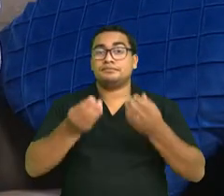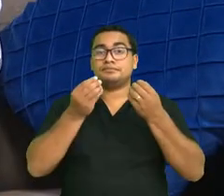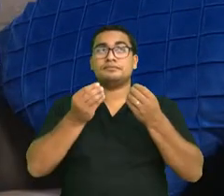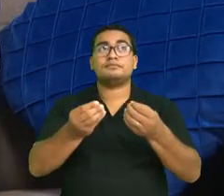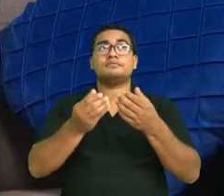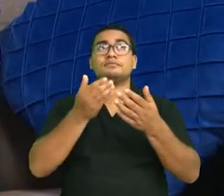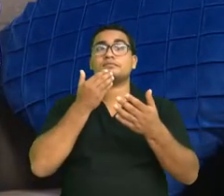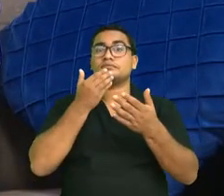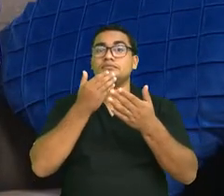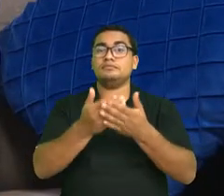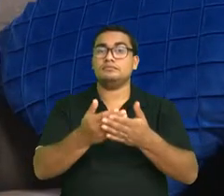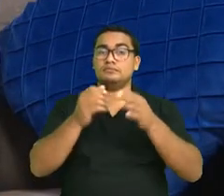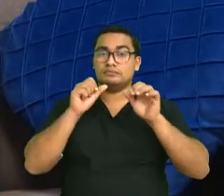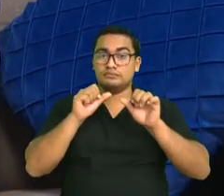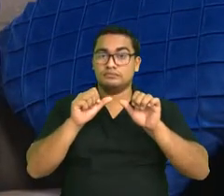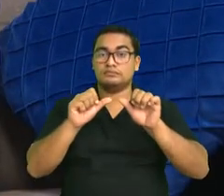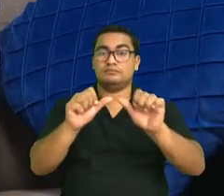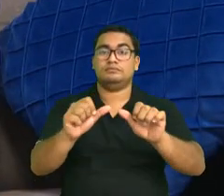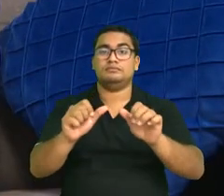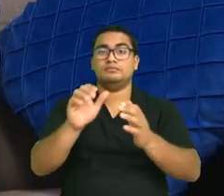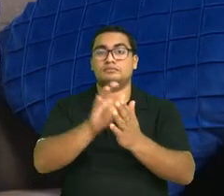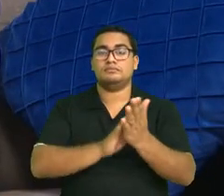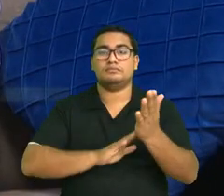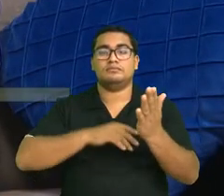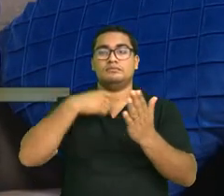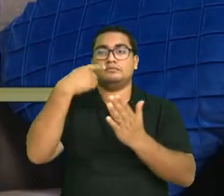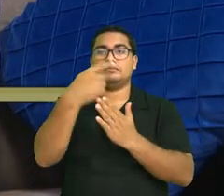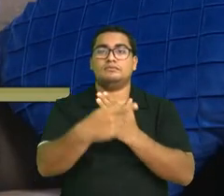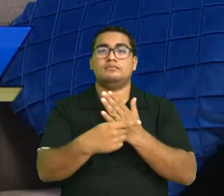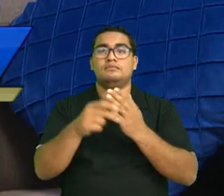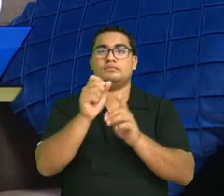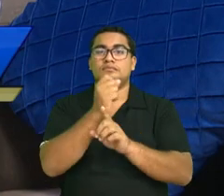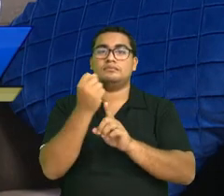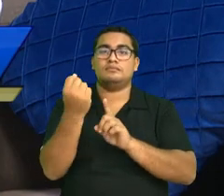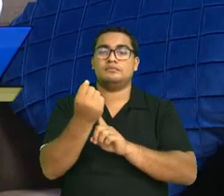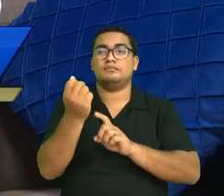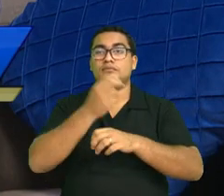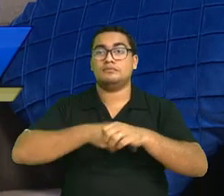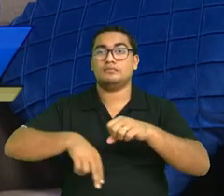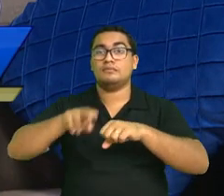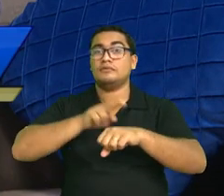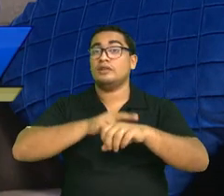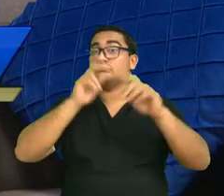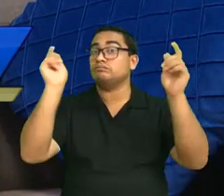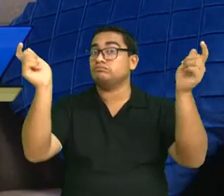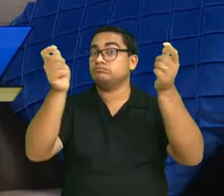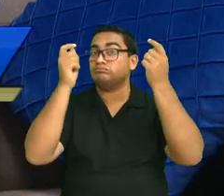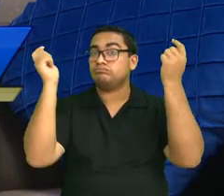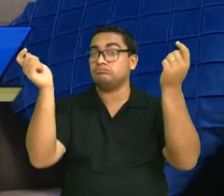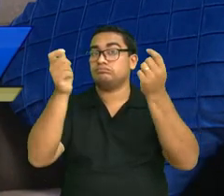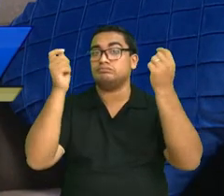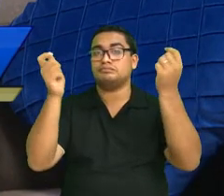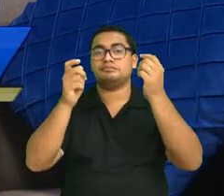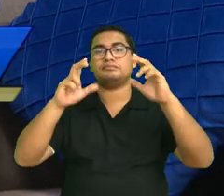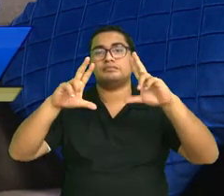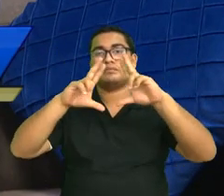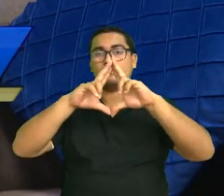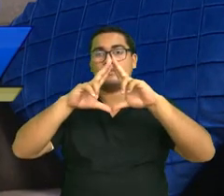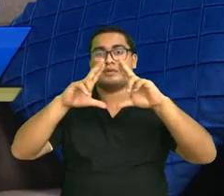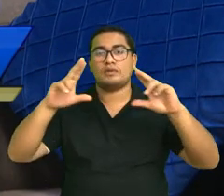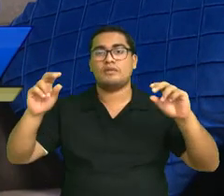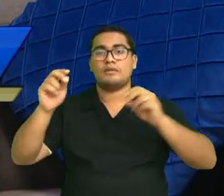Muchísimas gracias por continuar acompañándonos en su programa desde el Parlamento. Día de festejo para nuestro pueblo, pero también día para